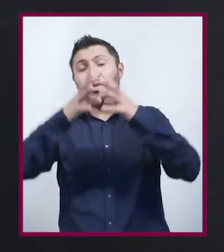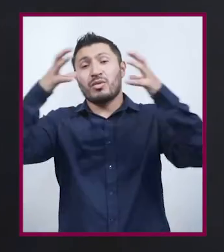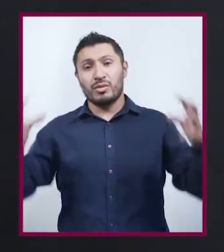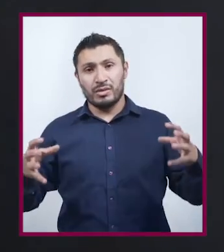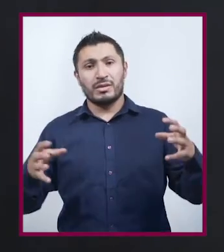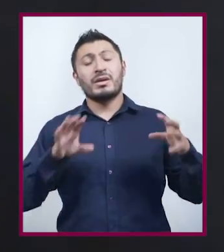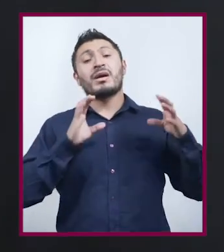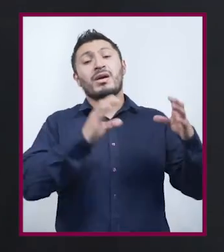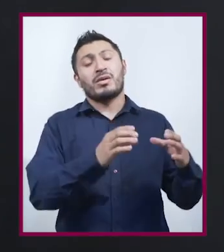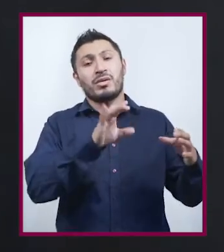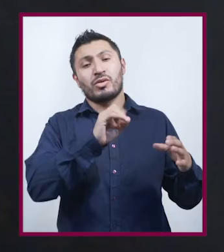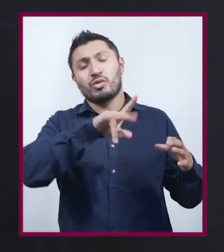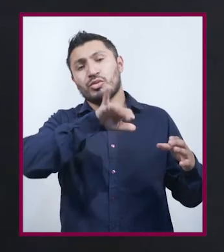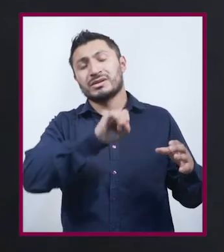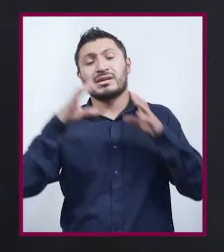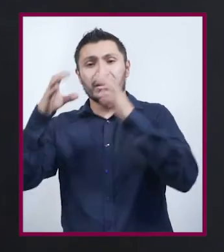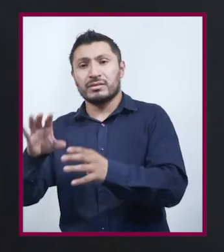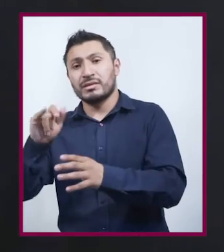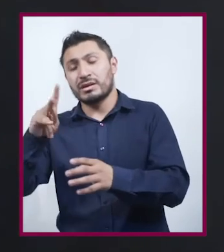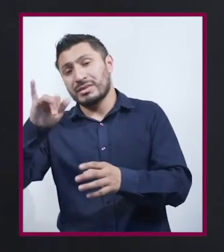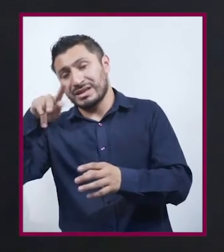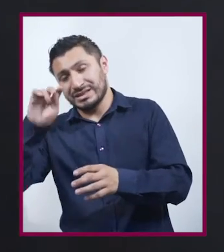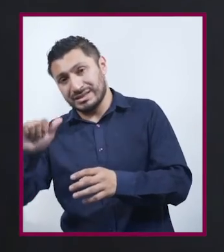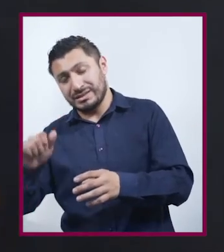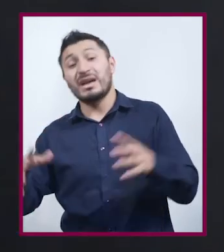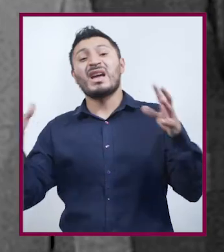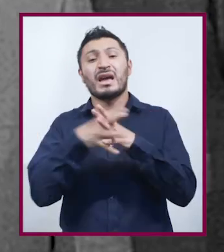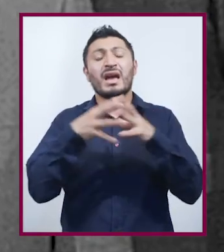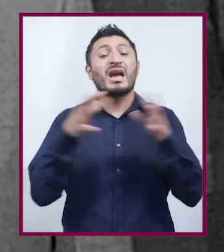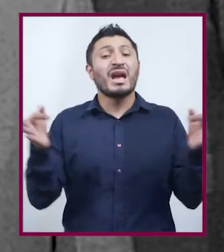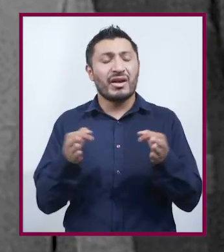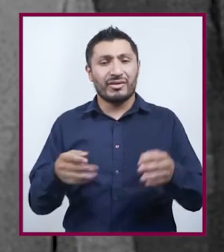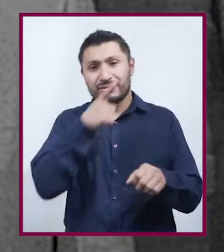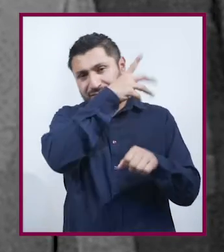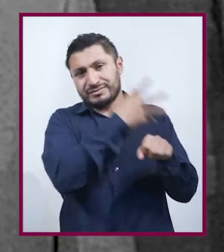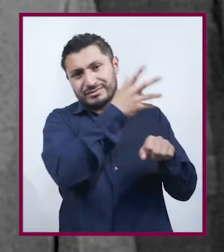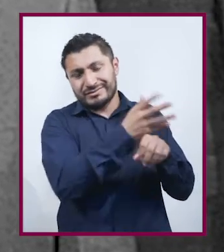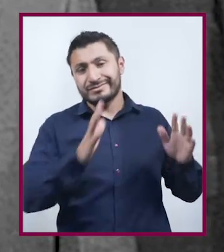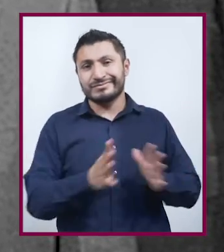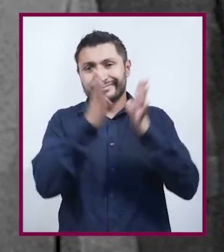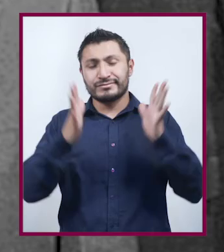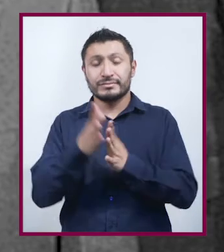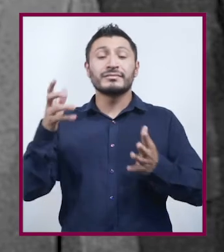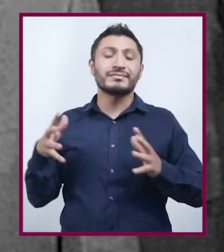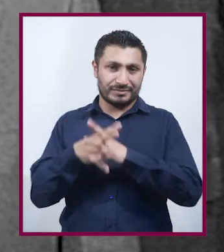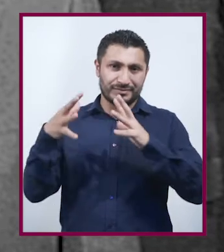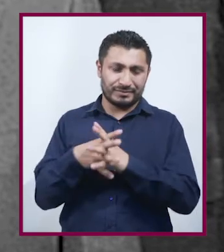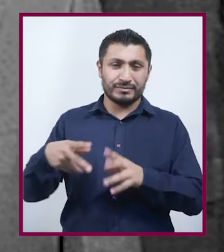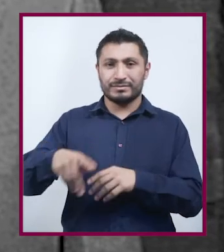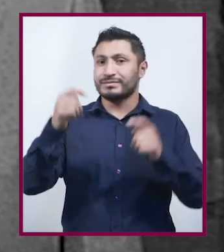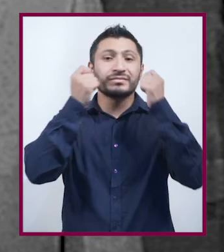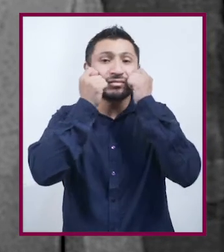bloque comunista y el bloque capitalista. Se trataba de la Guerra Fría. Estados Unidos participó en esta guerra,